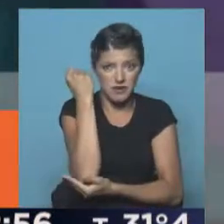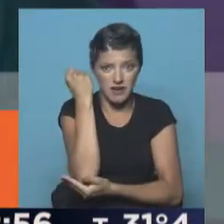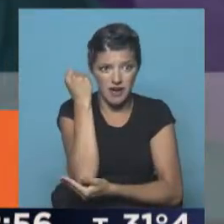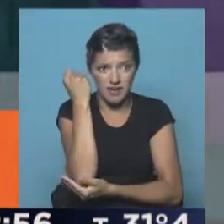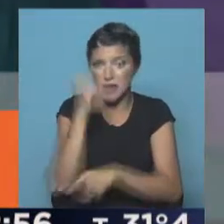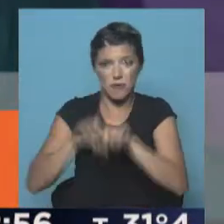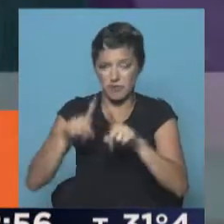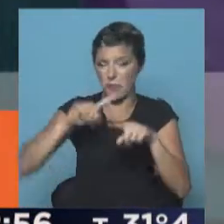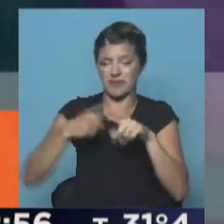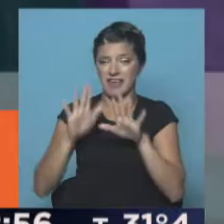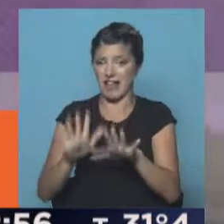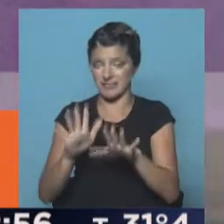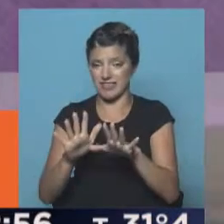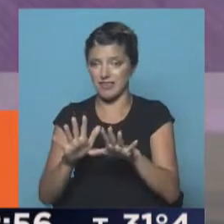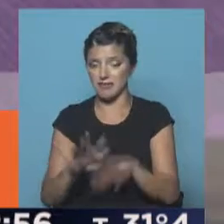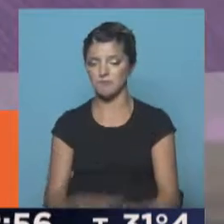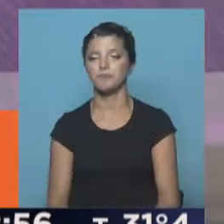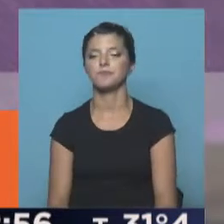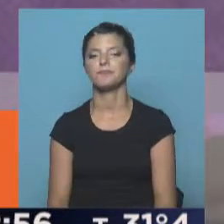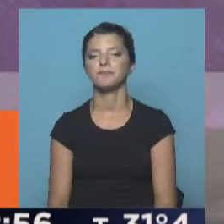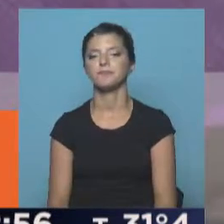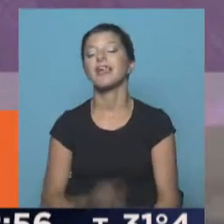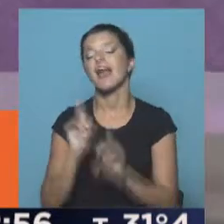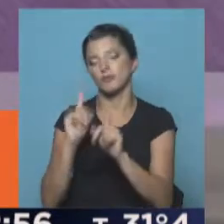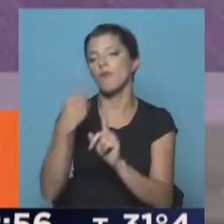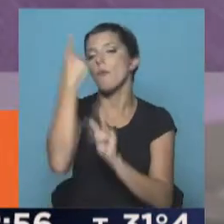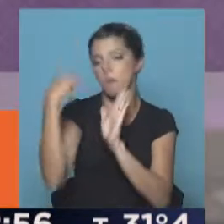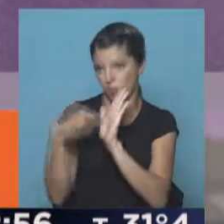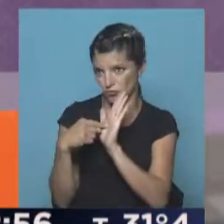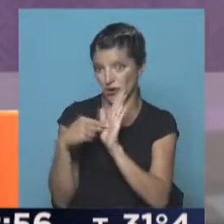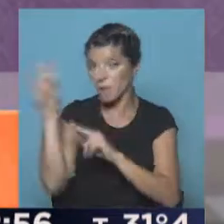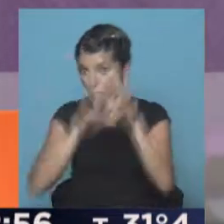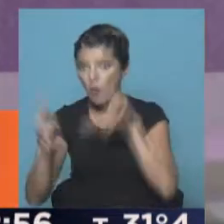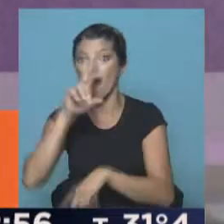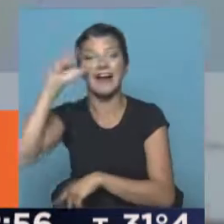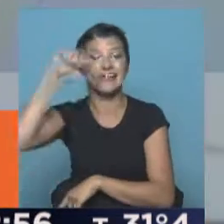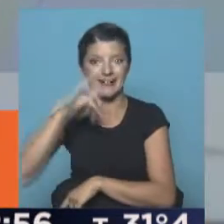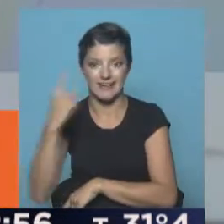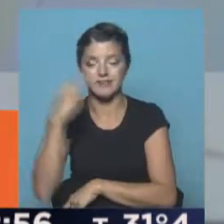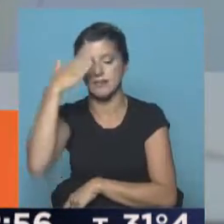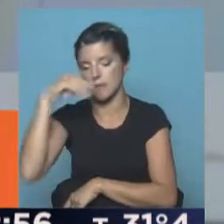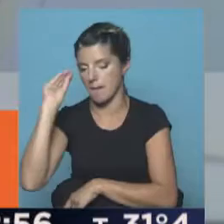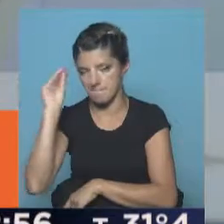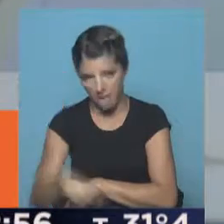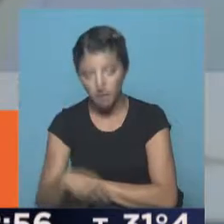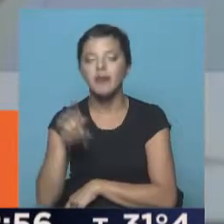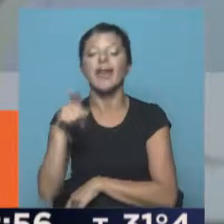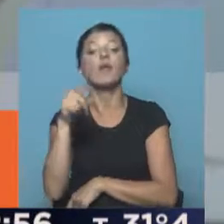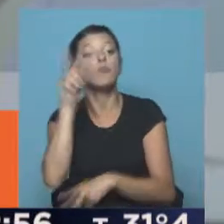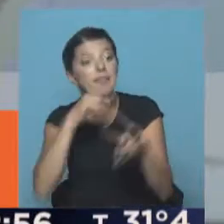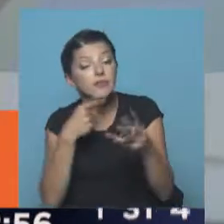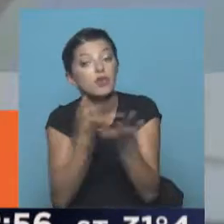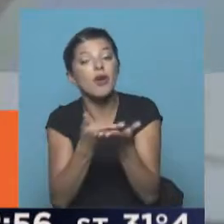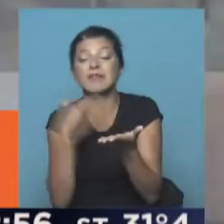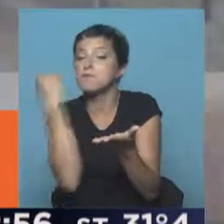Bueno, justamente ese fue uno de los argumentos que intentó hacer y con los que falló Matteo Renzi en la campaña del referéndum. Él trató de argumentar que era